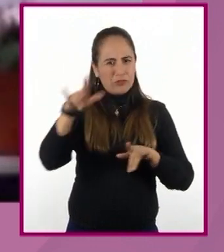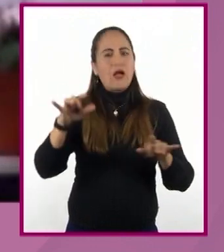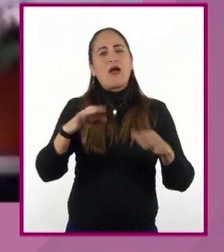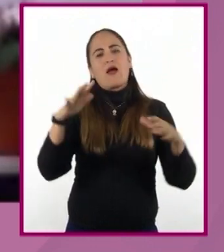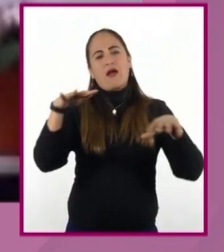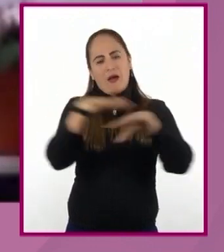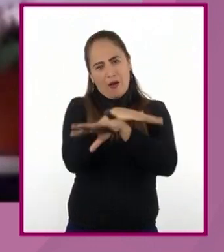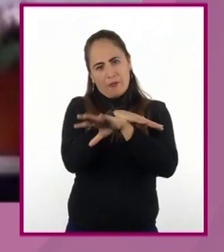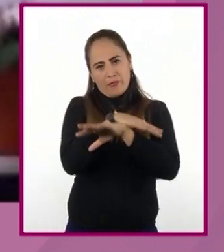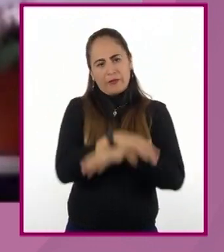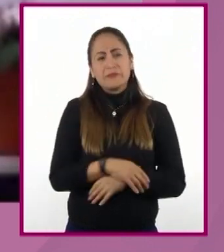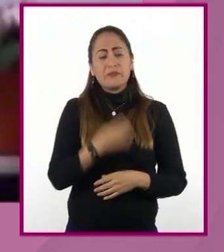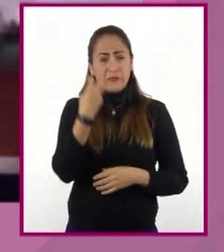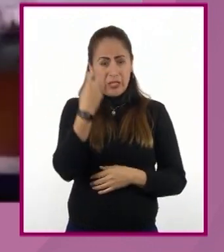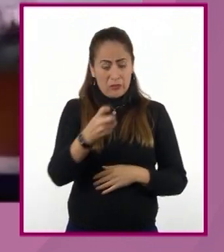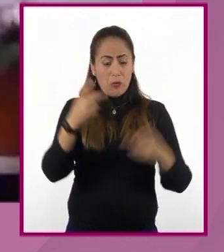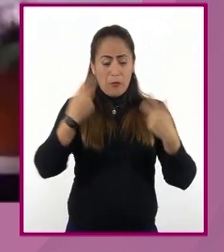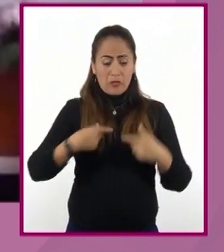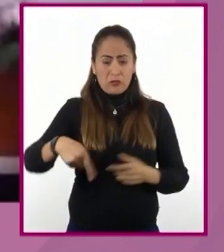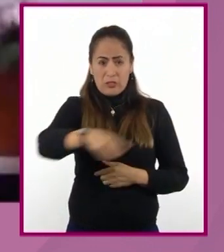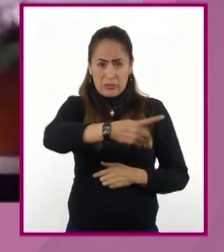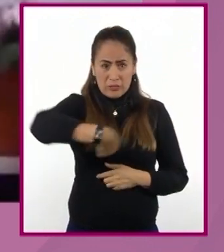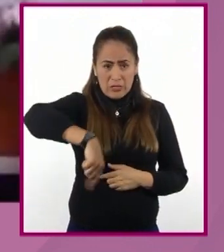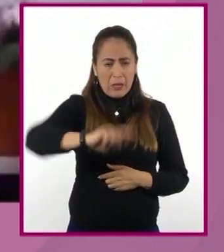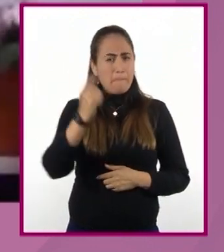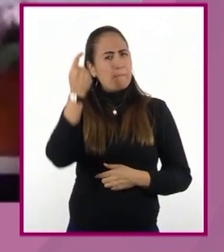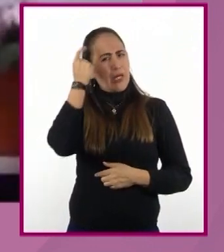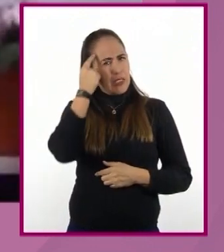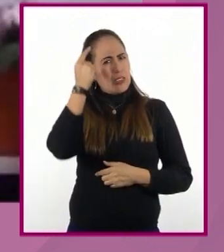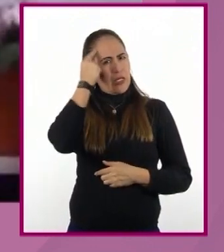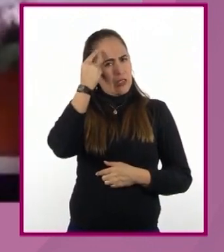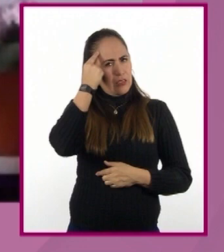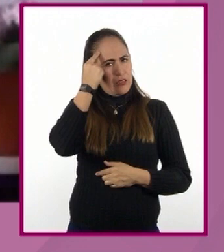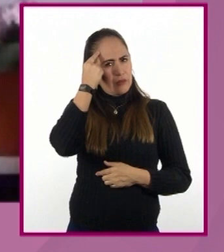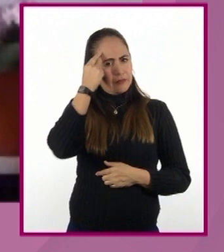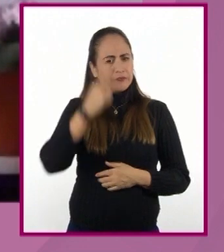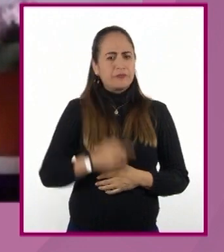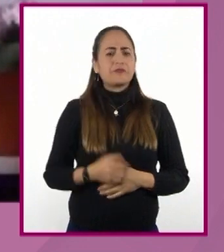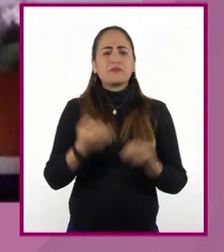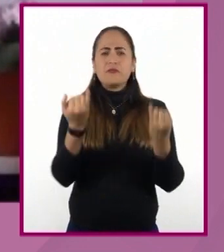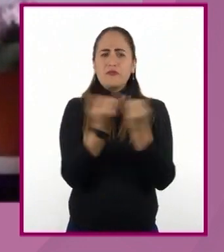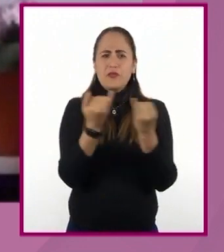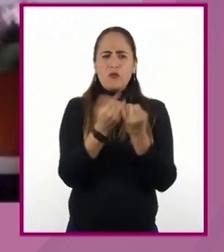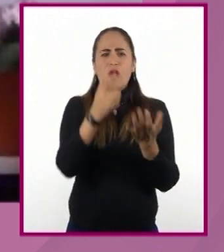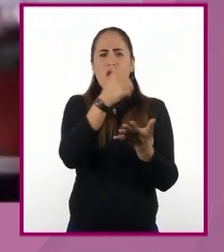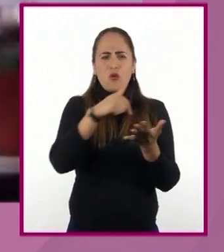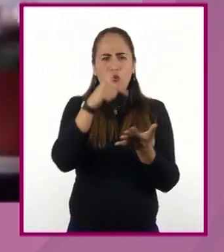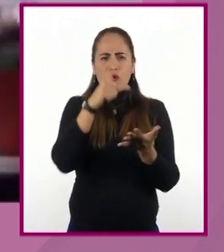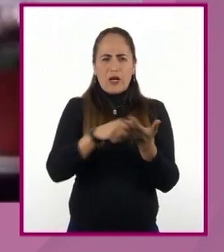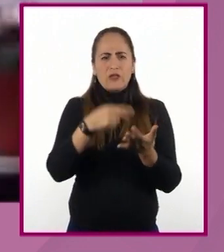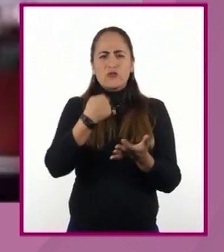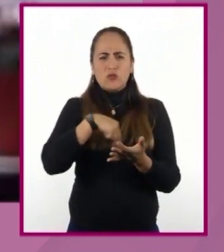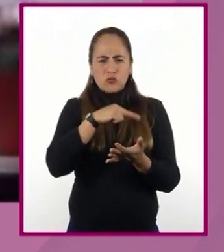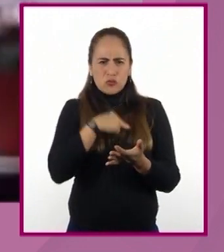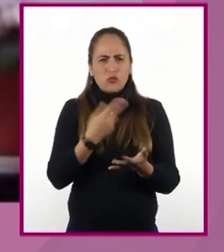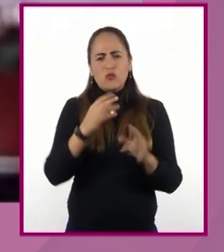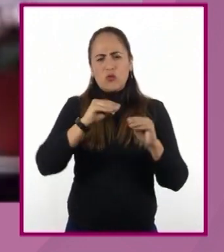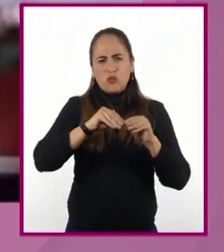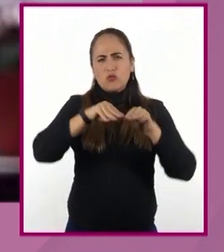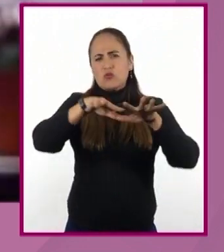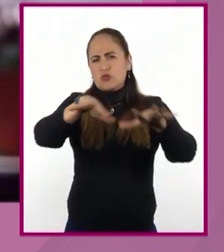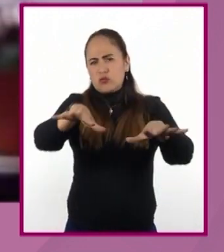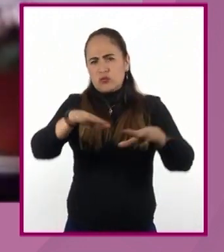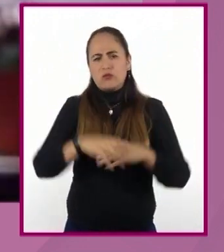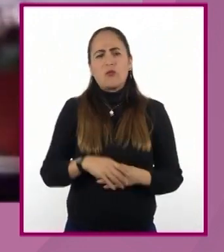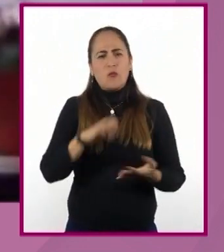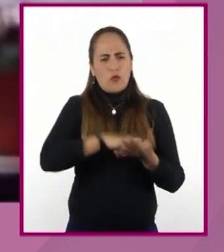ver mucho la mentalidad de la población, digamos, incluso hasta de los lugares a donde queremos llegar, ¿no? No es lo mismo la